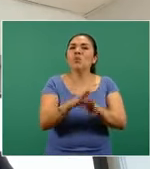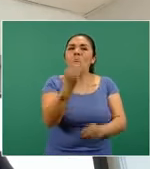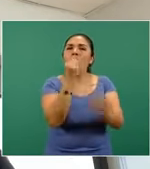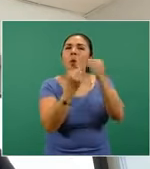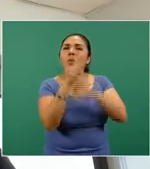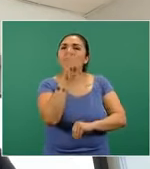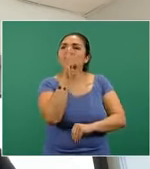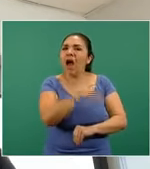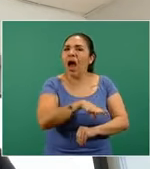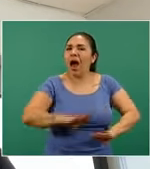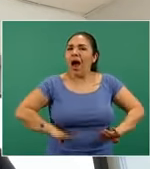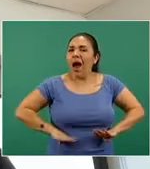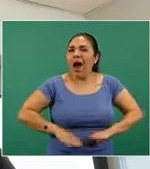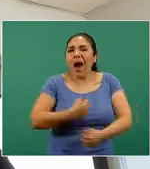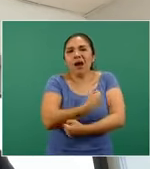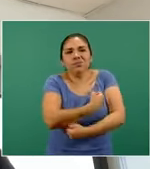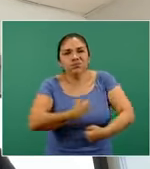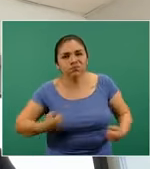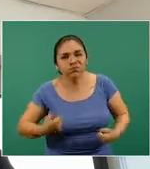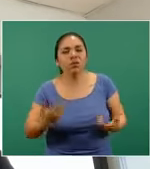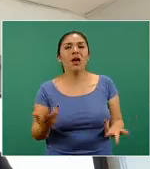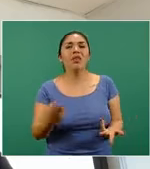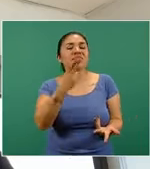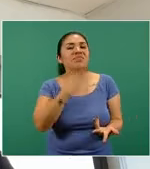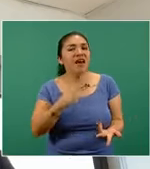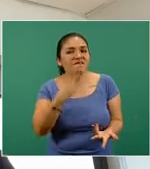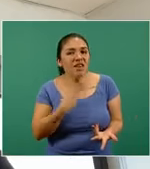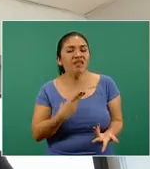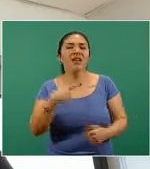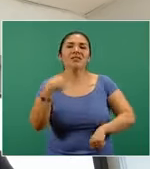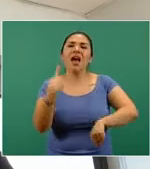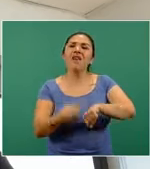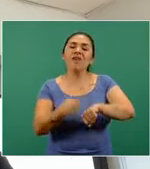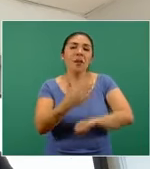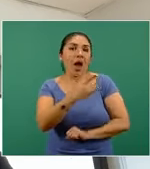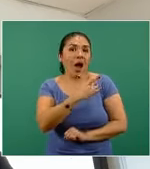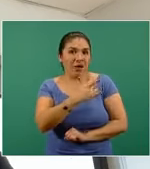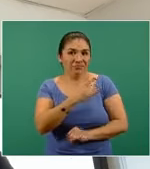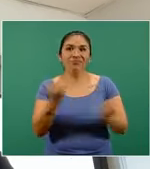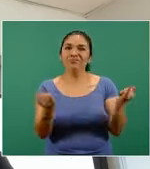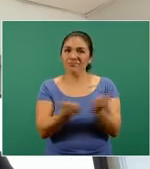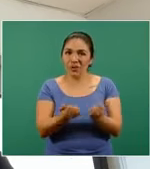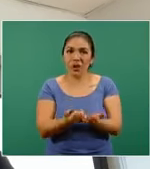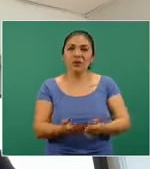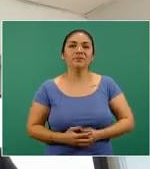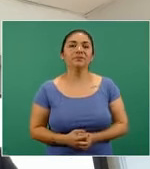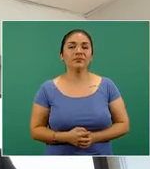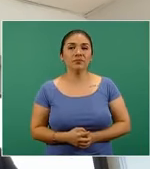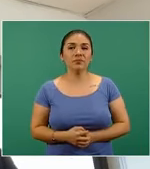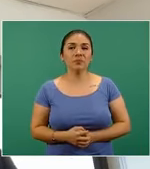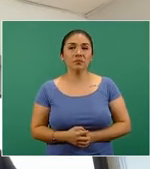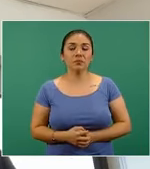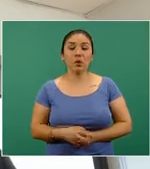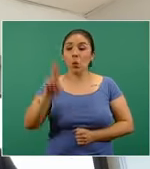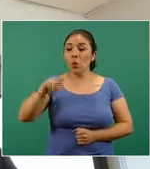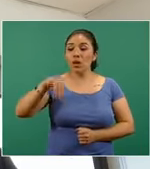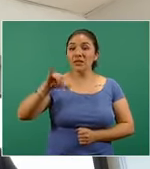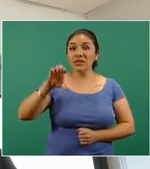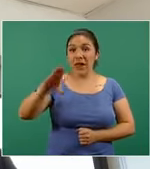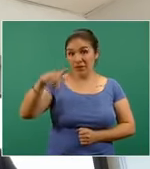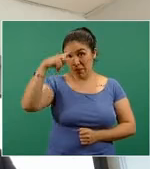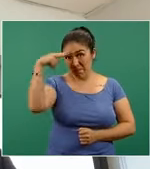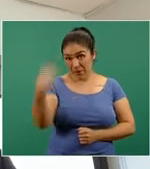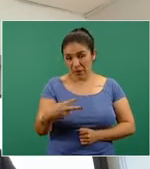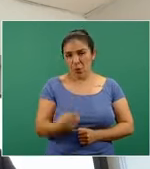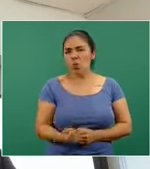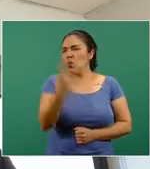nutrición, como obesidad, diabetes y enfermedades cardiovasculares. En UNICEF México, una